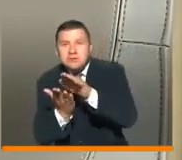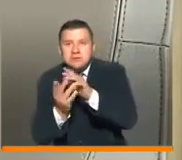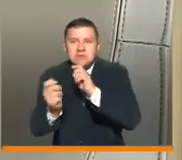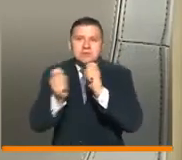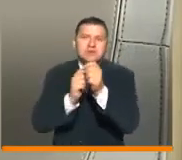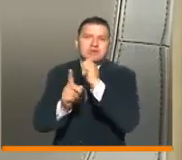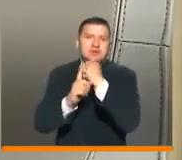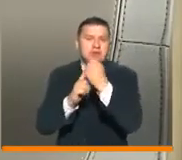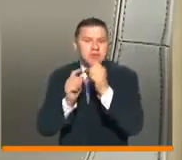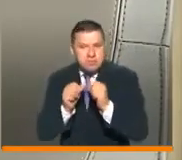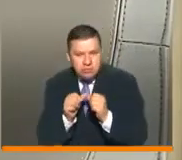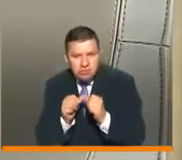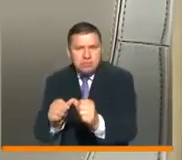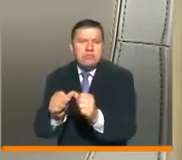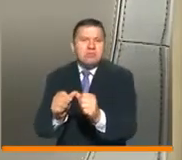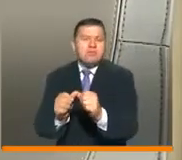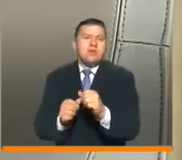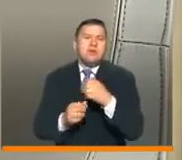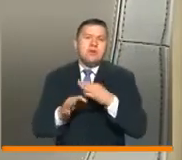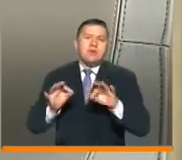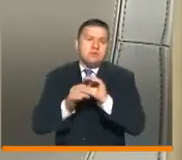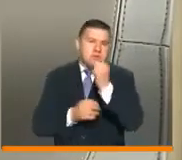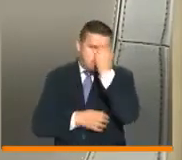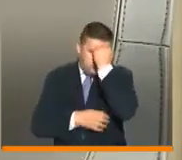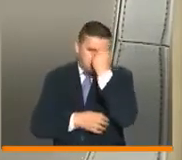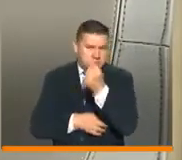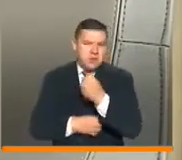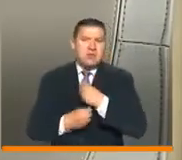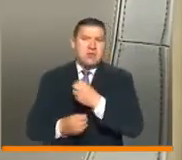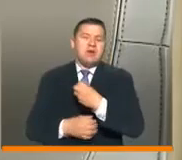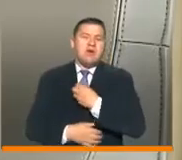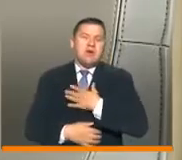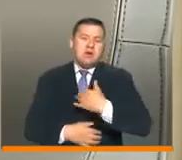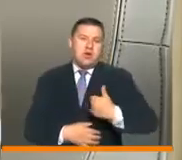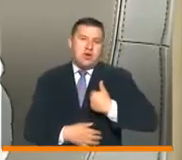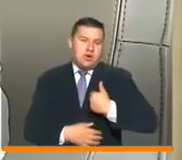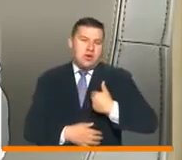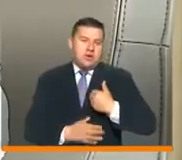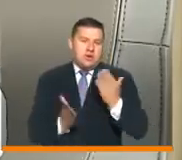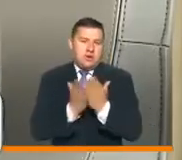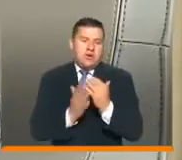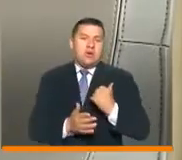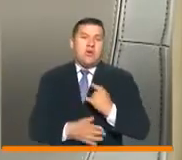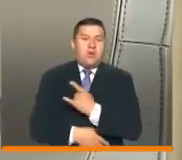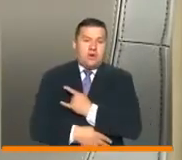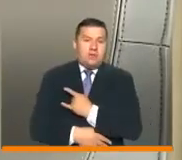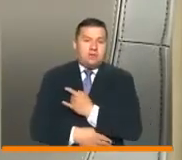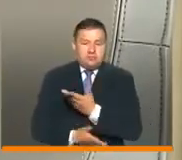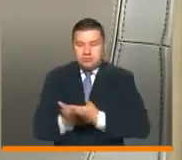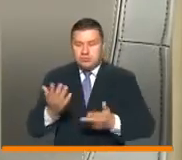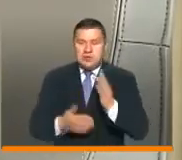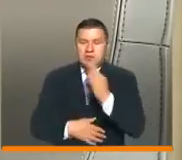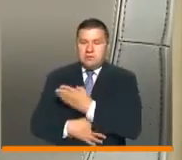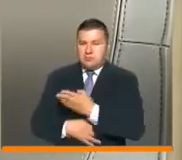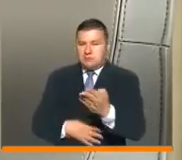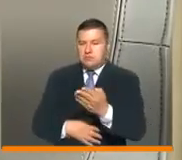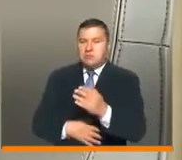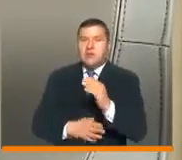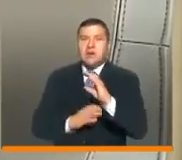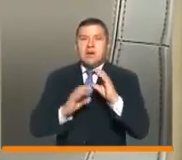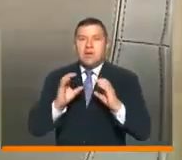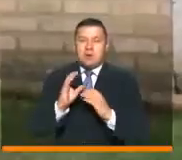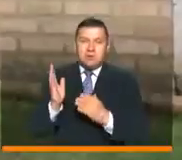Transformación Social Sostenible, que incluye un eje muy importante para darle oportunidades a los jóvenes y a la educación superior. Compartamos un testimonio desde el